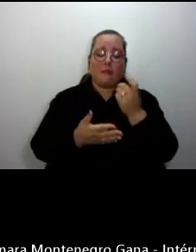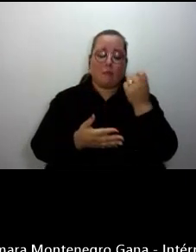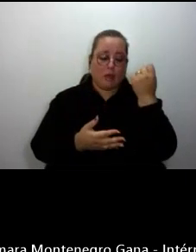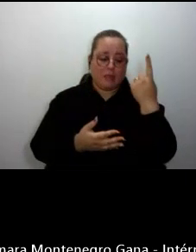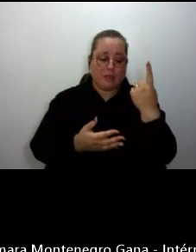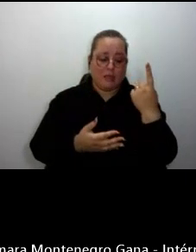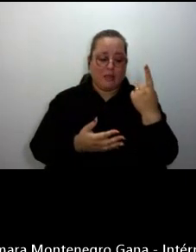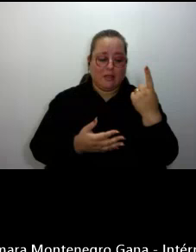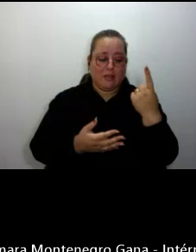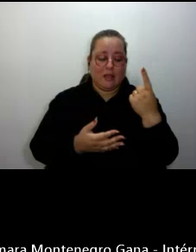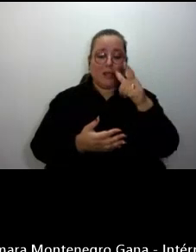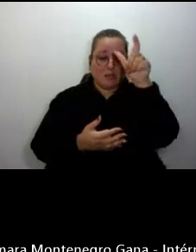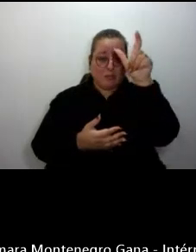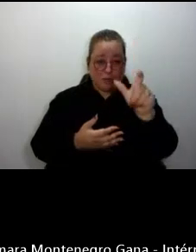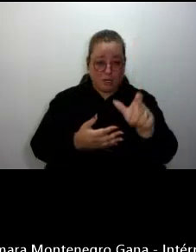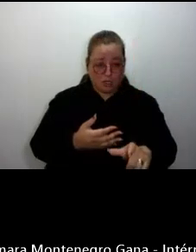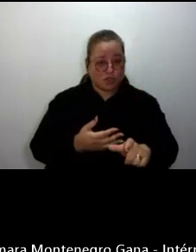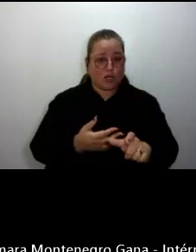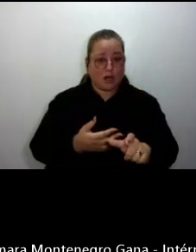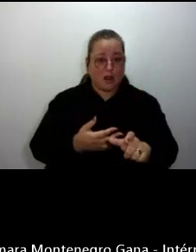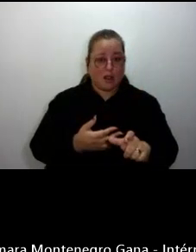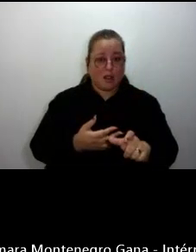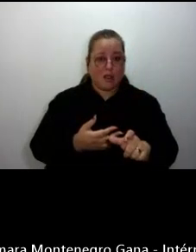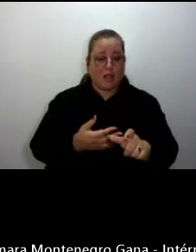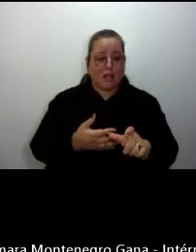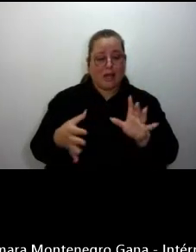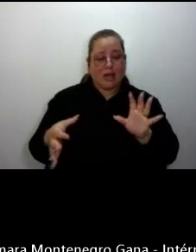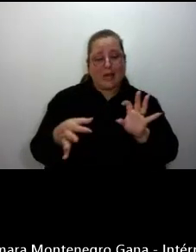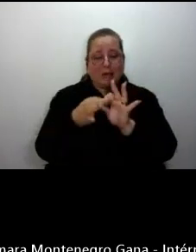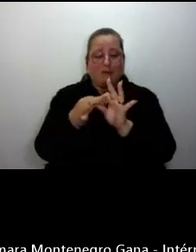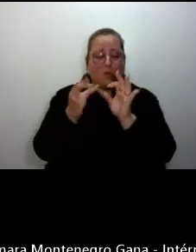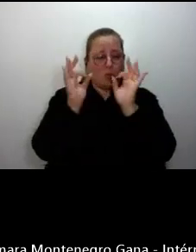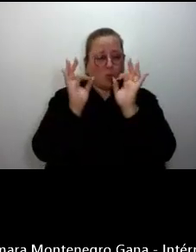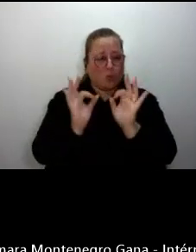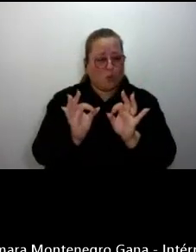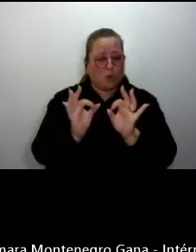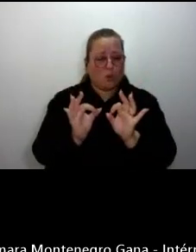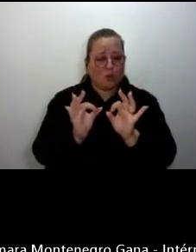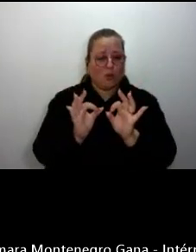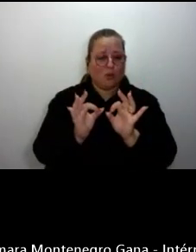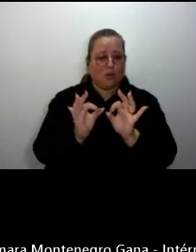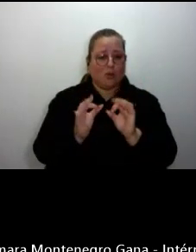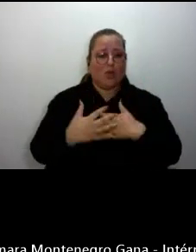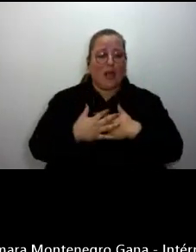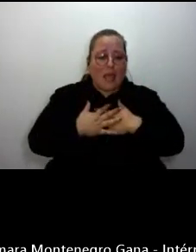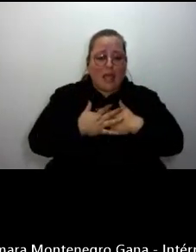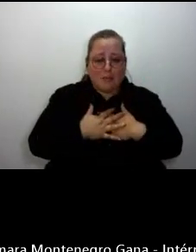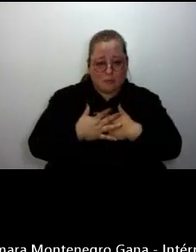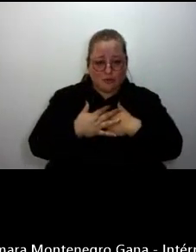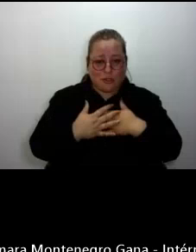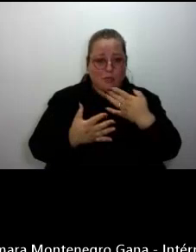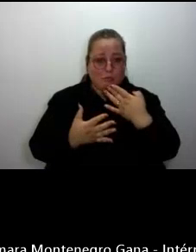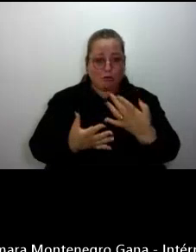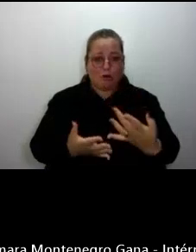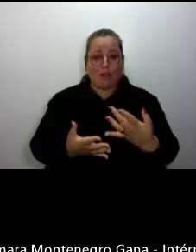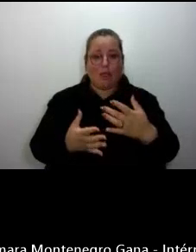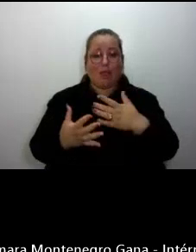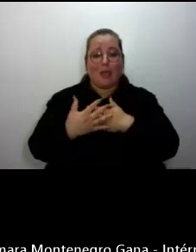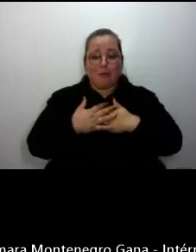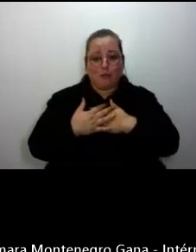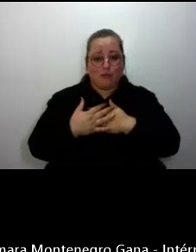la conducta de las personas está estrechamente relacionada, ¿verdad?, o vinculada con las emociones, puesto que las emociones determinan en gran